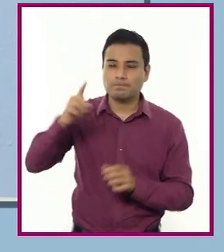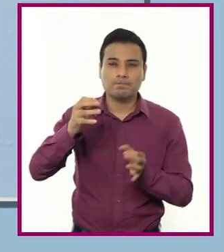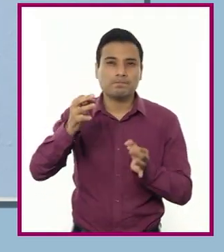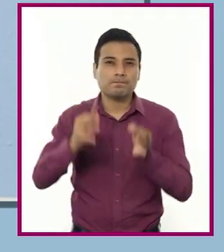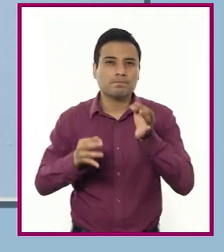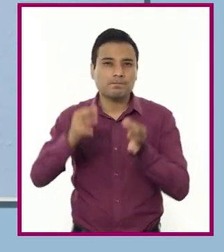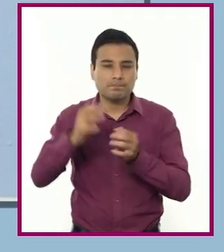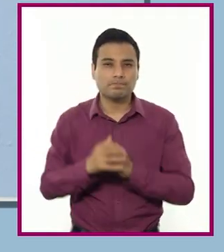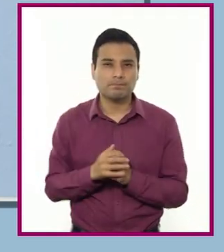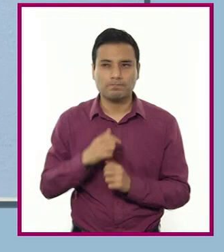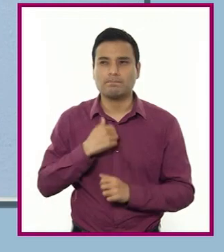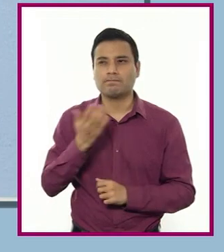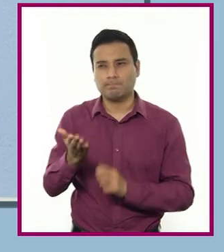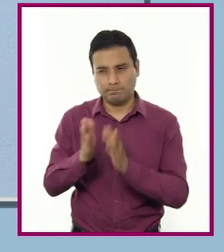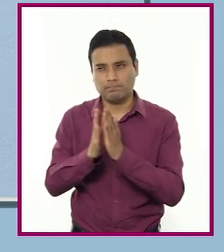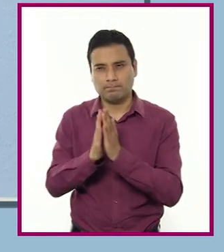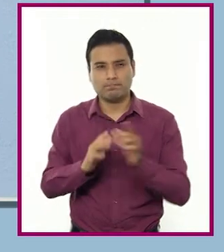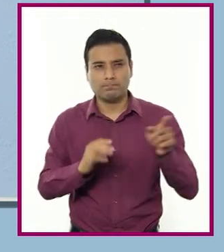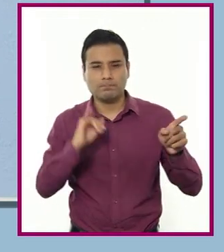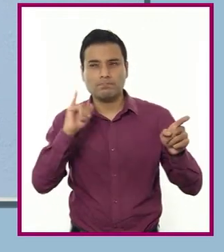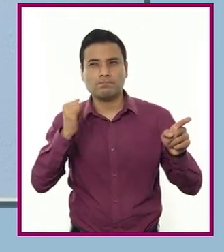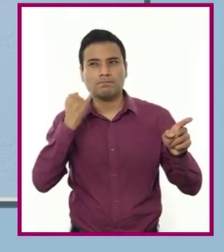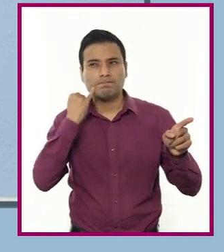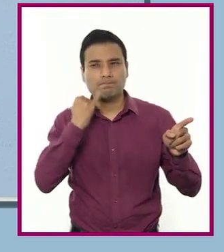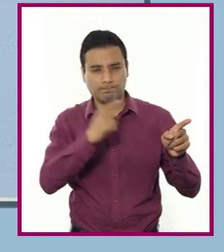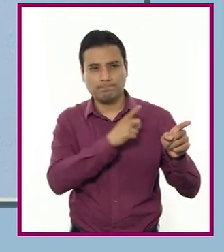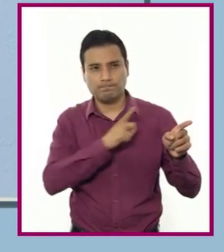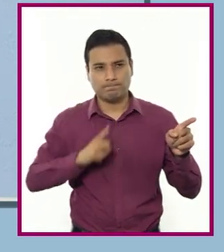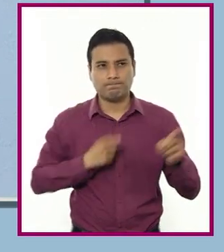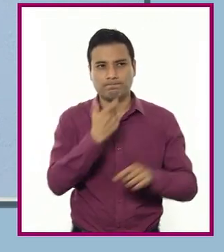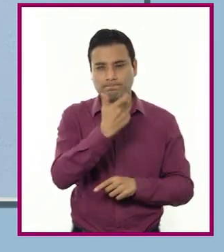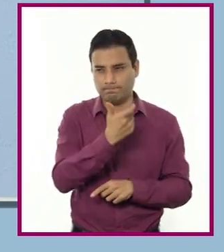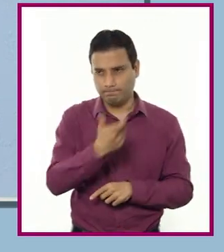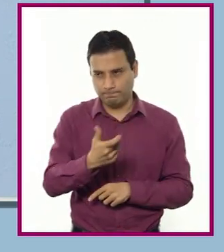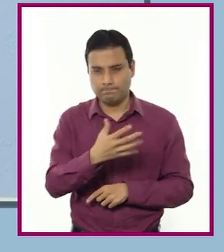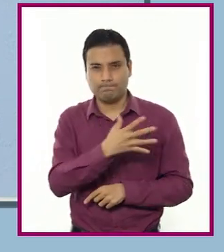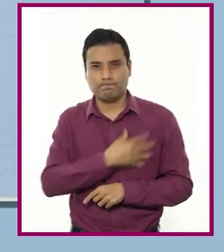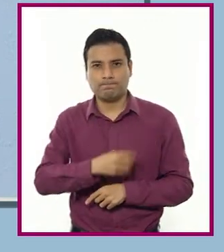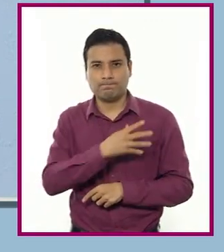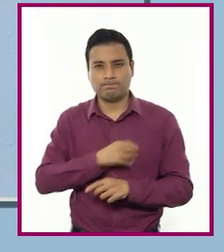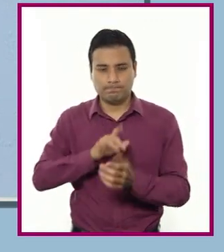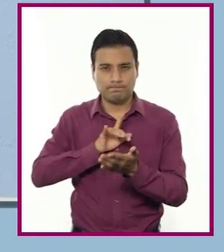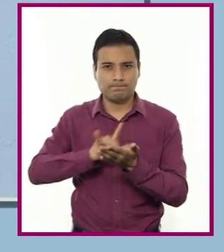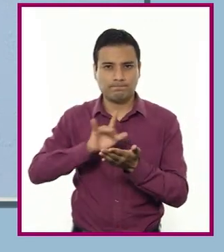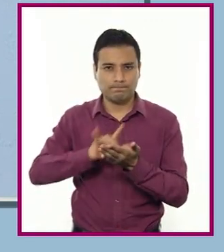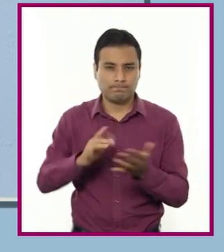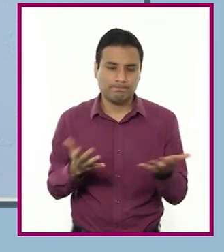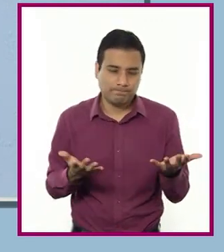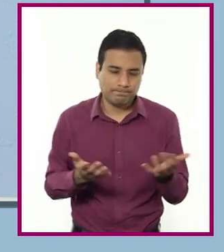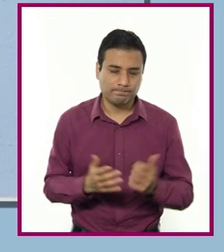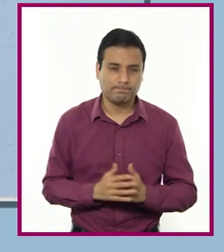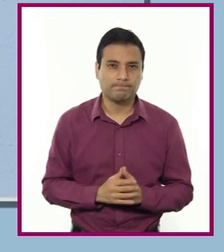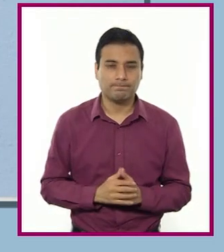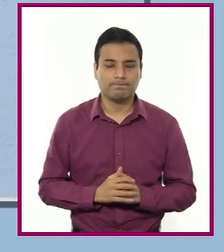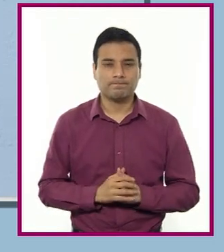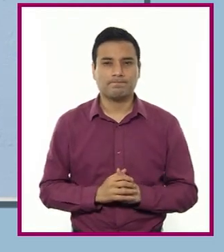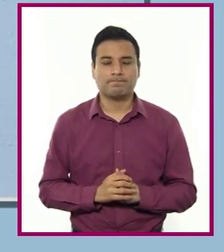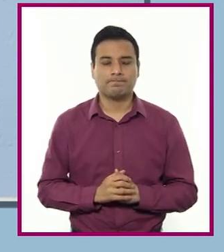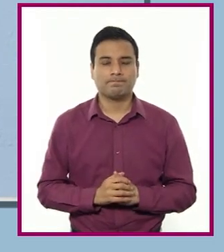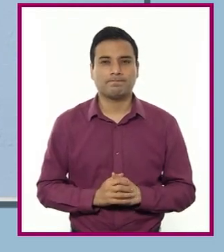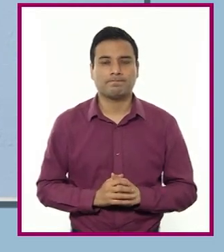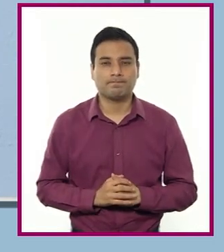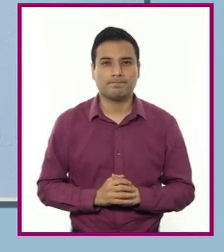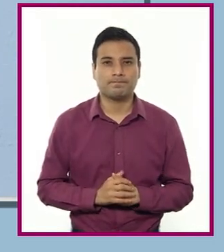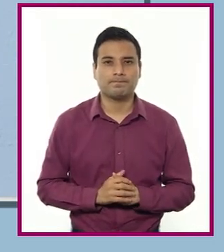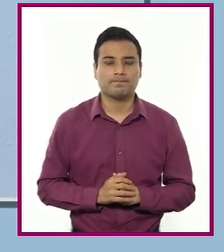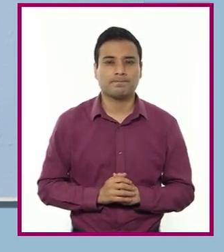y solicitar a Joaquín parte de su salario como pensión para brindarle a Chabelita los recursos necesarios para